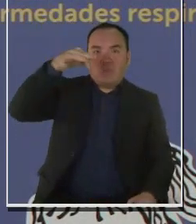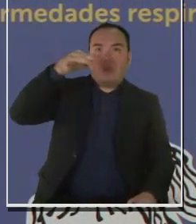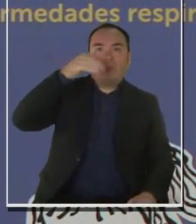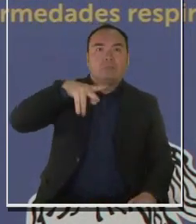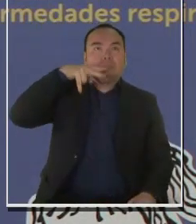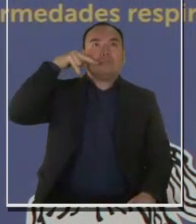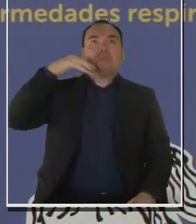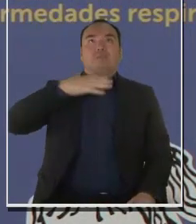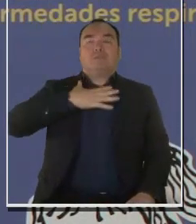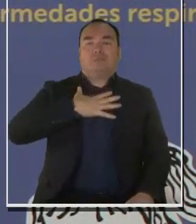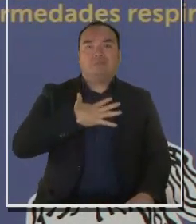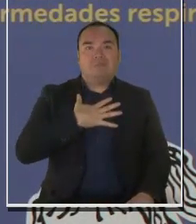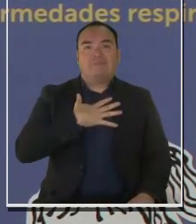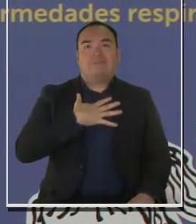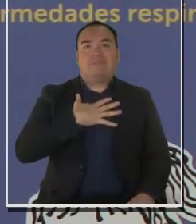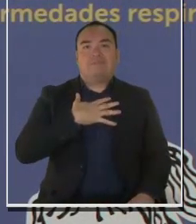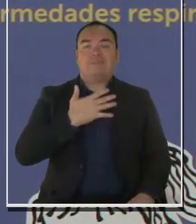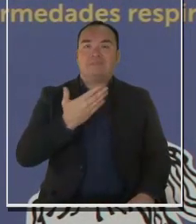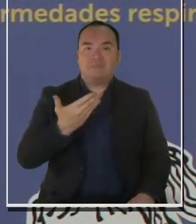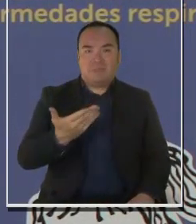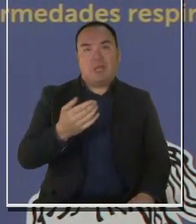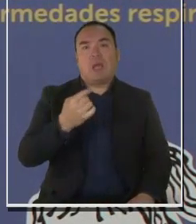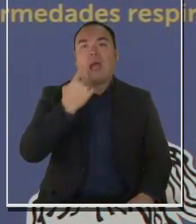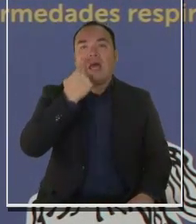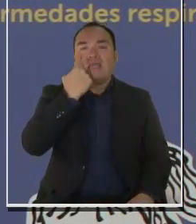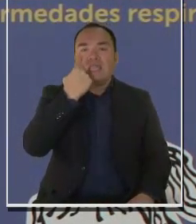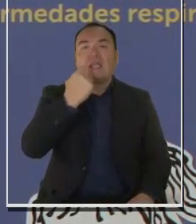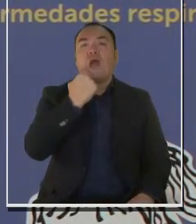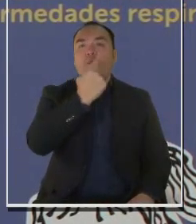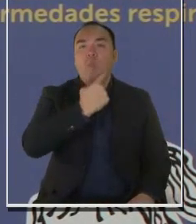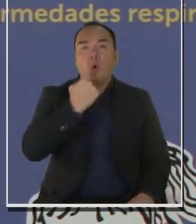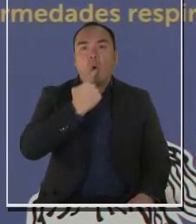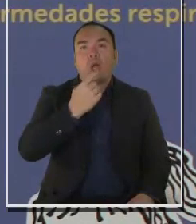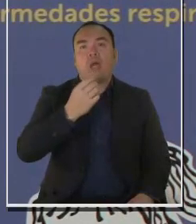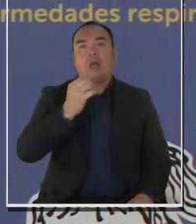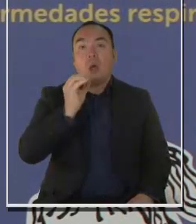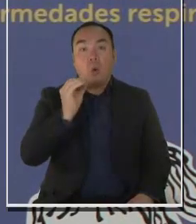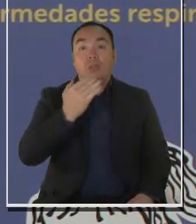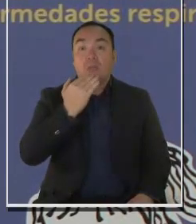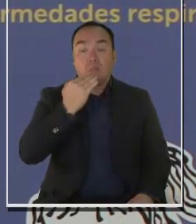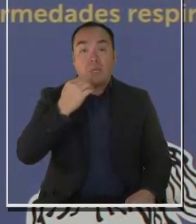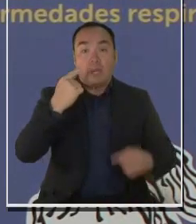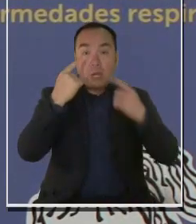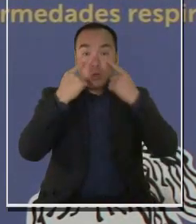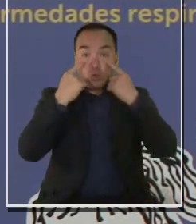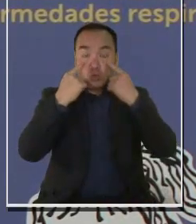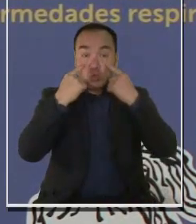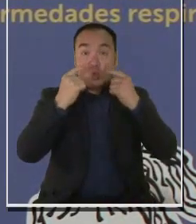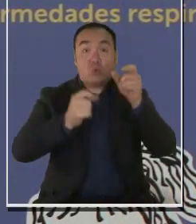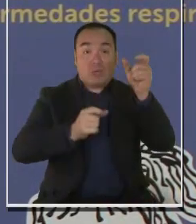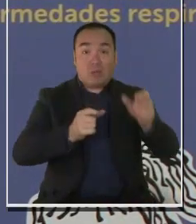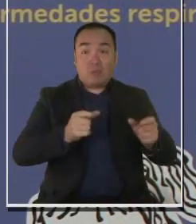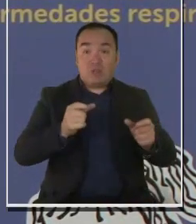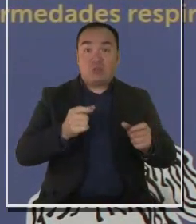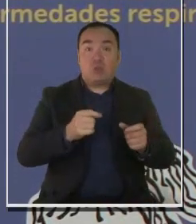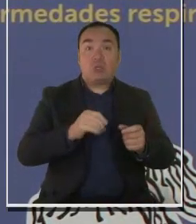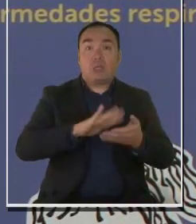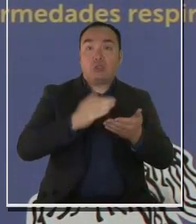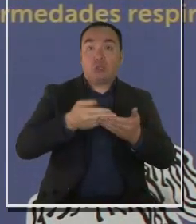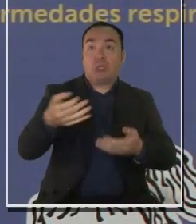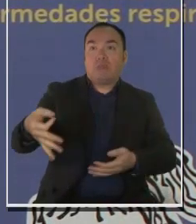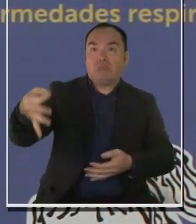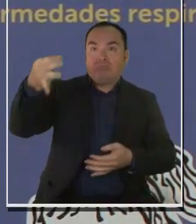que llegan tanto a la nariz, boca o mucosas o los ojos en una persona que está